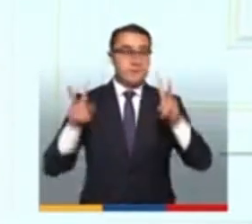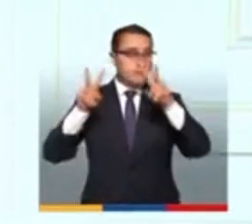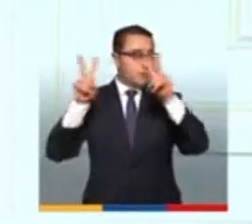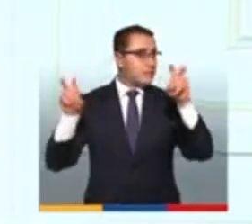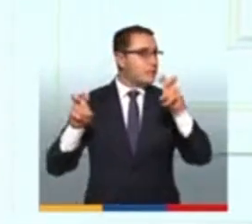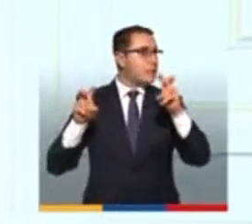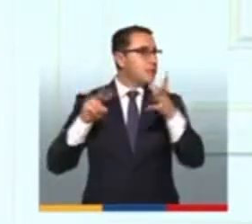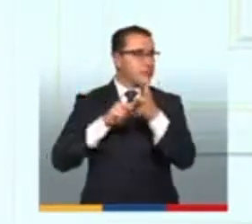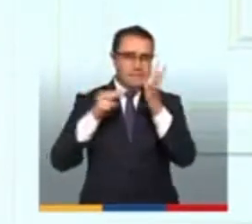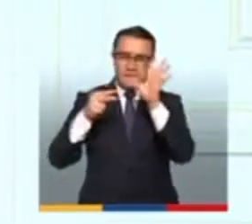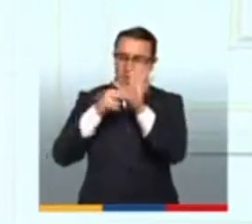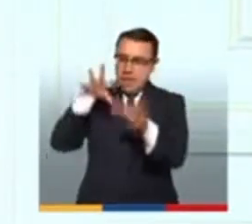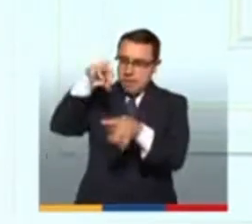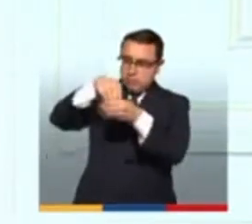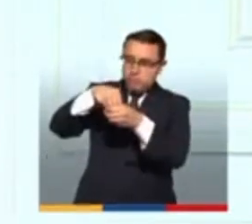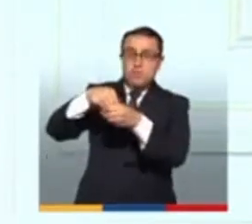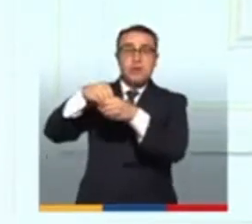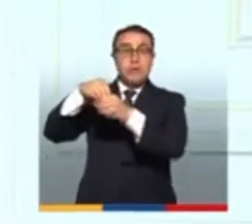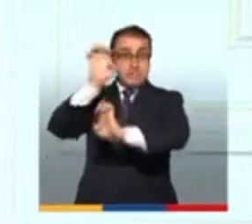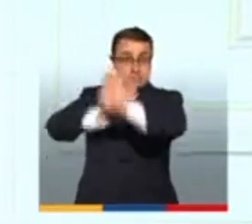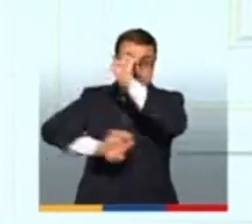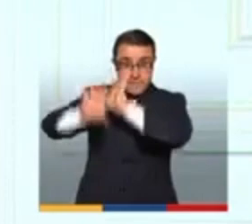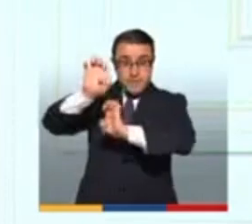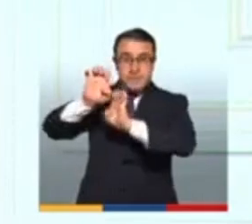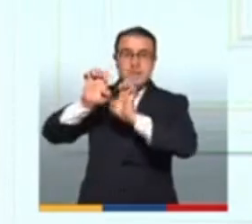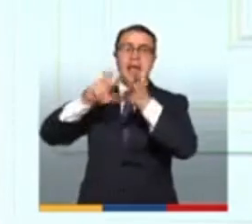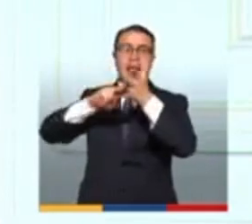industria dentro del sector defensa.